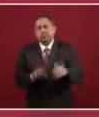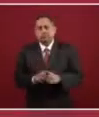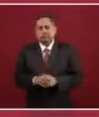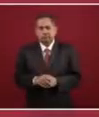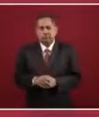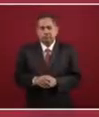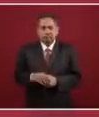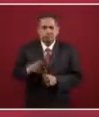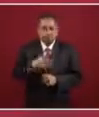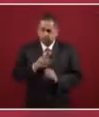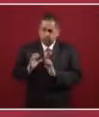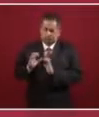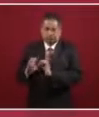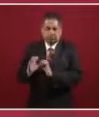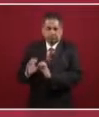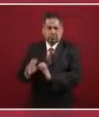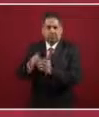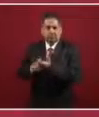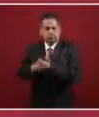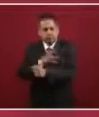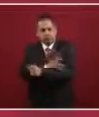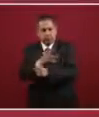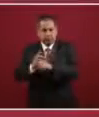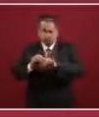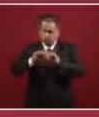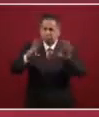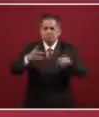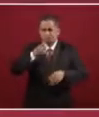Porque tenemos que cuidar eso.